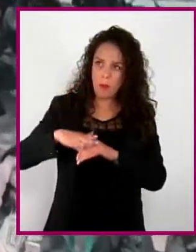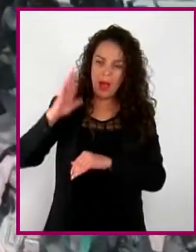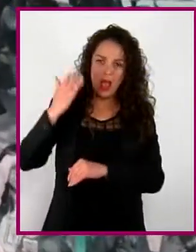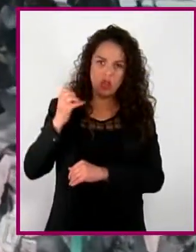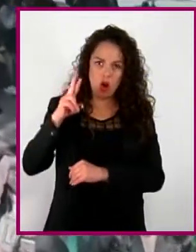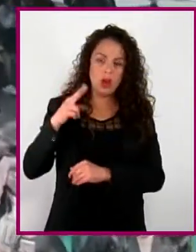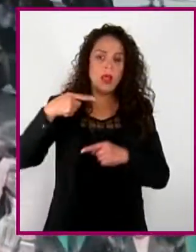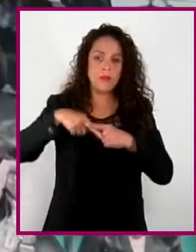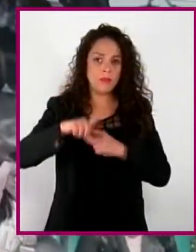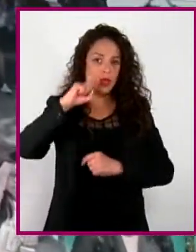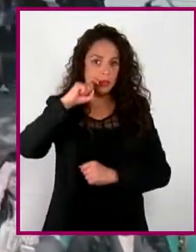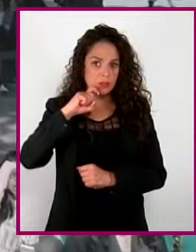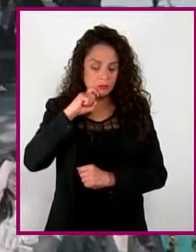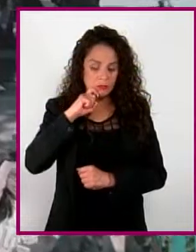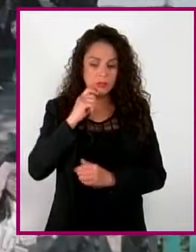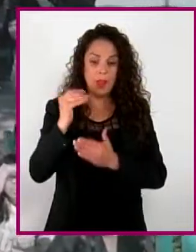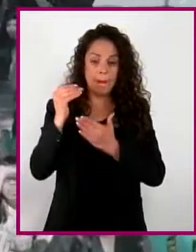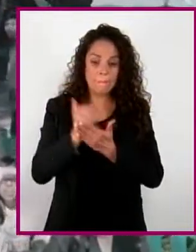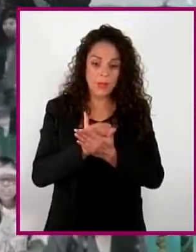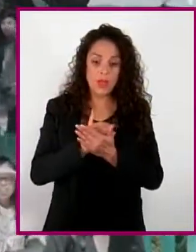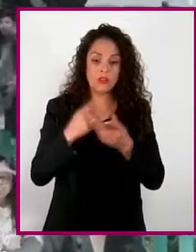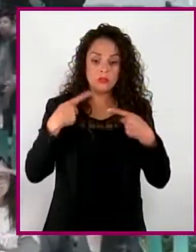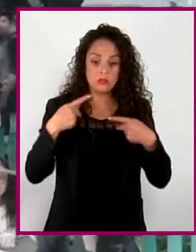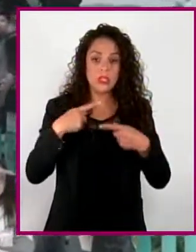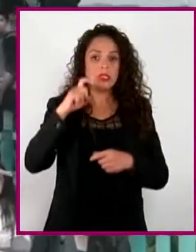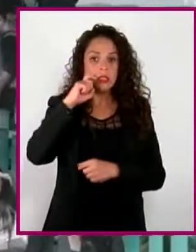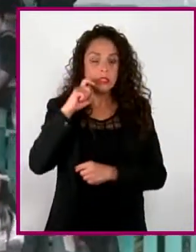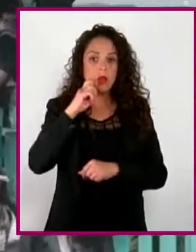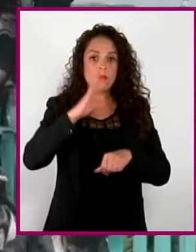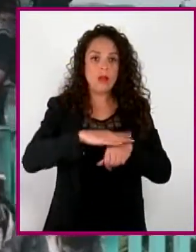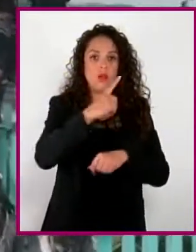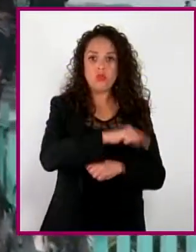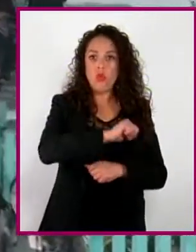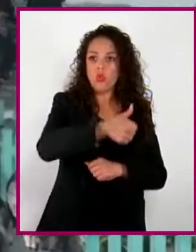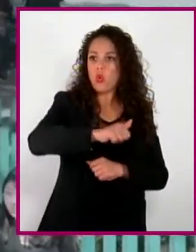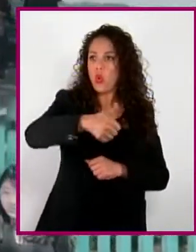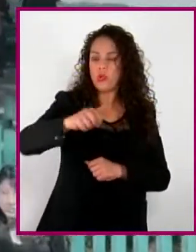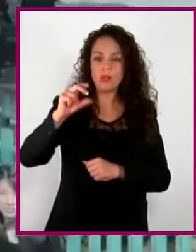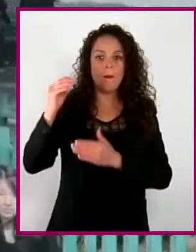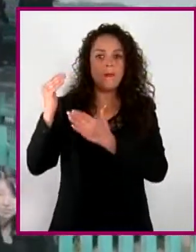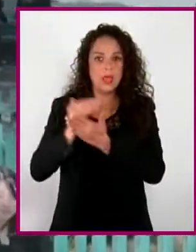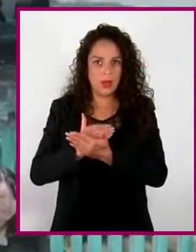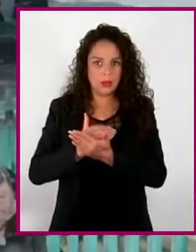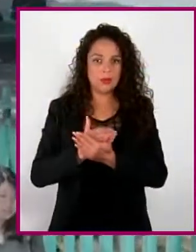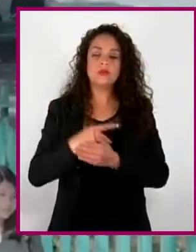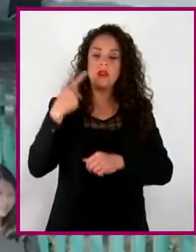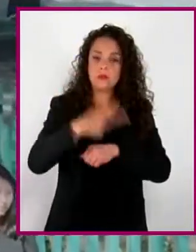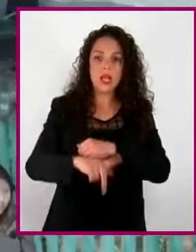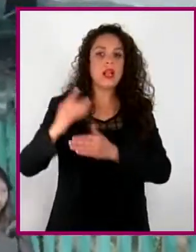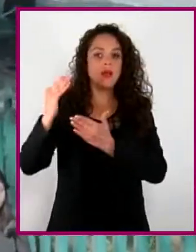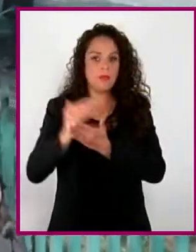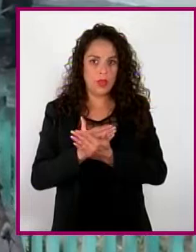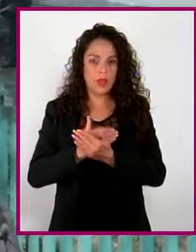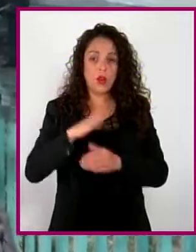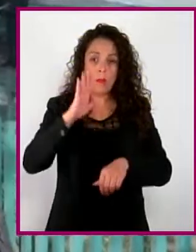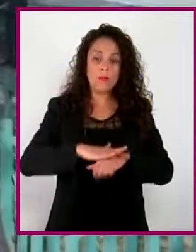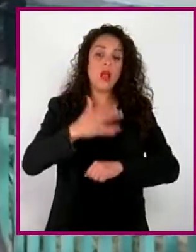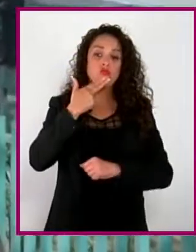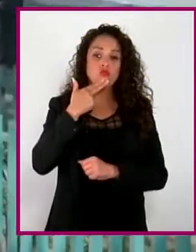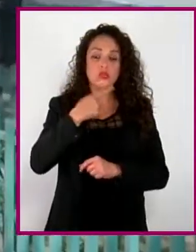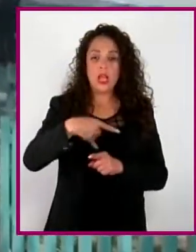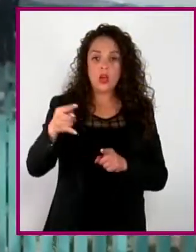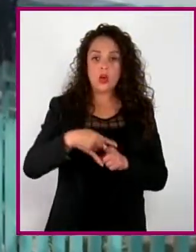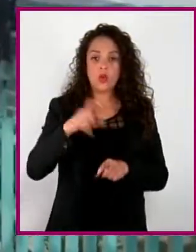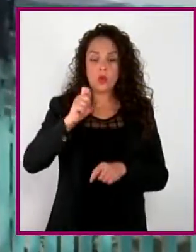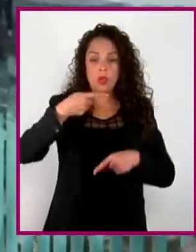sexuales, menor cantidad de parejas sexuales, menos comportamientos de riesgo, mayor uso de condones una vez que se ha